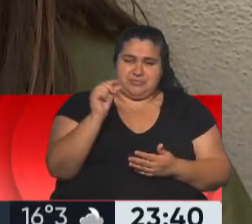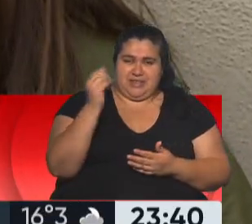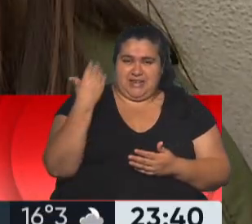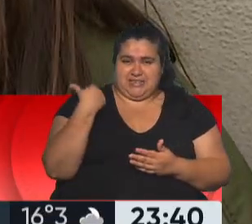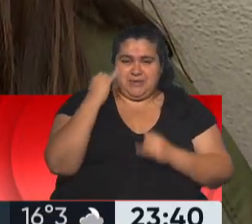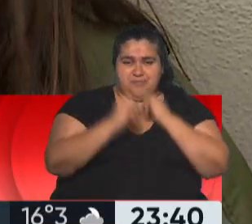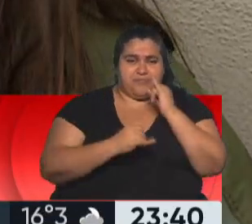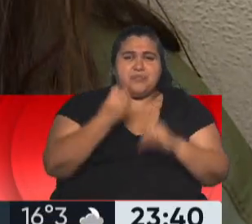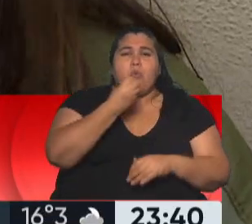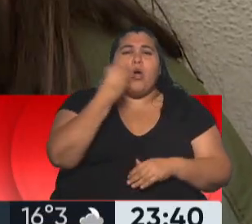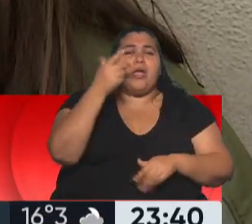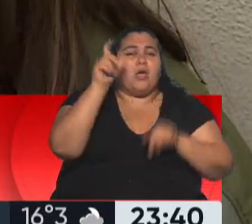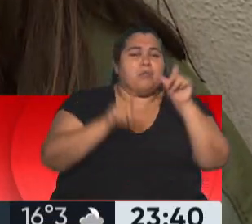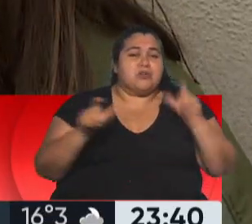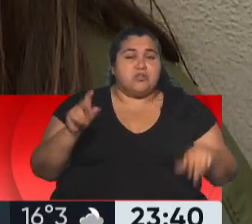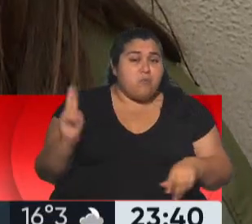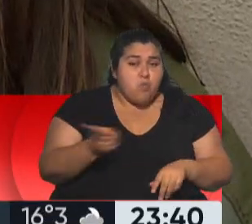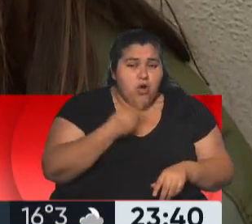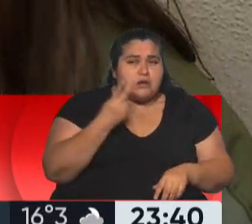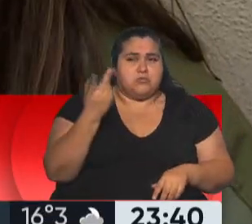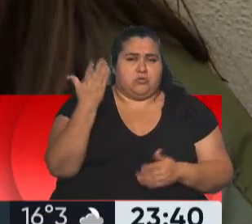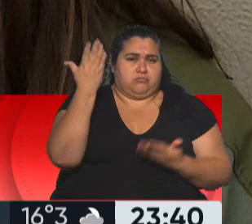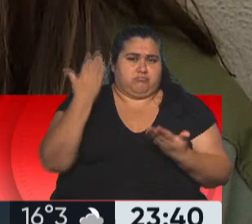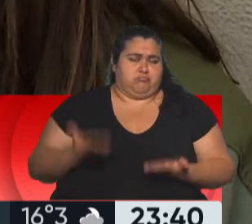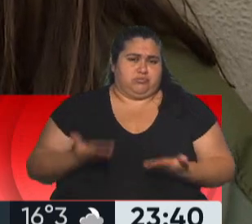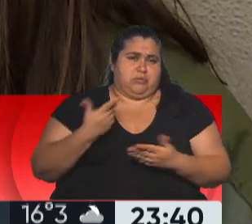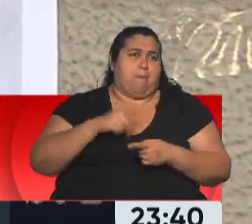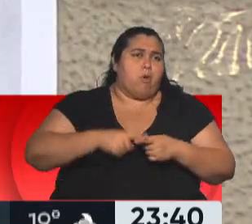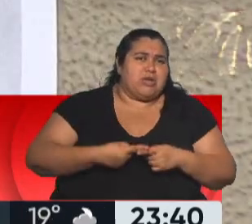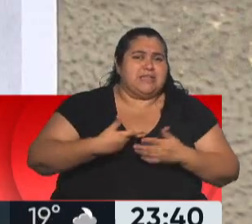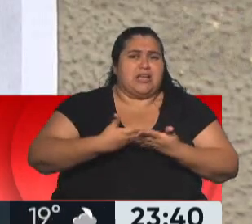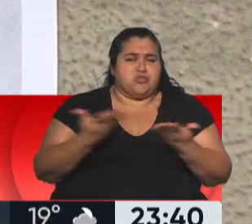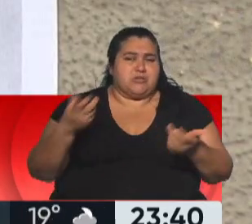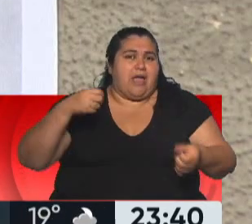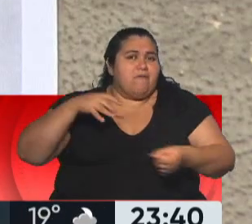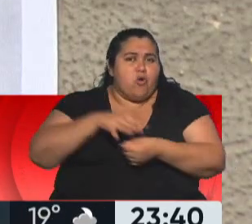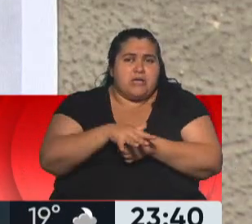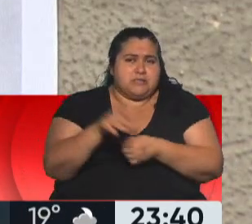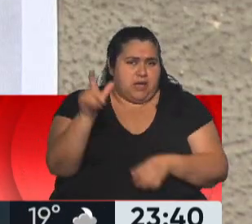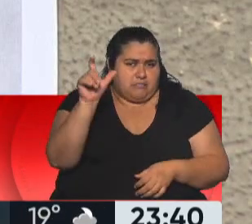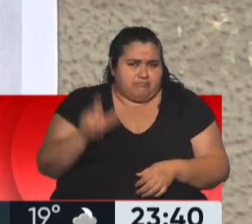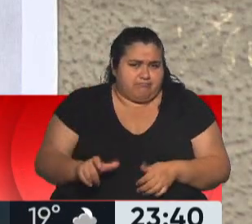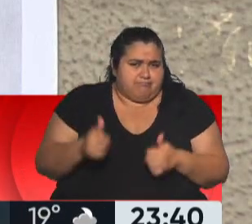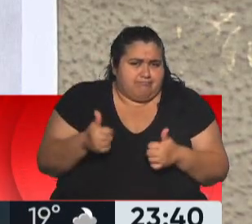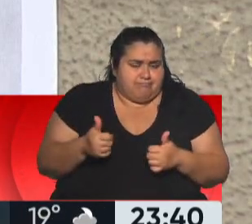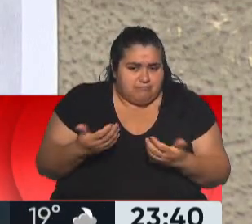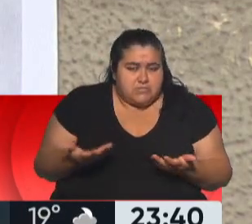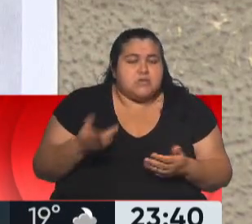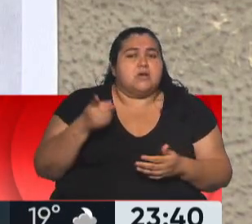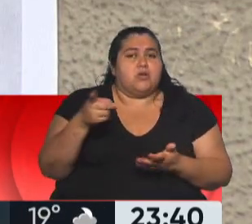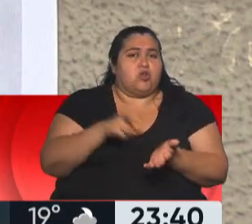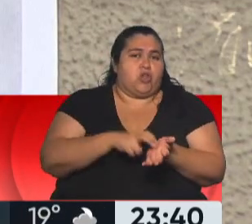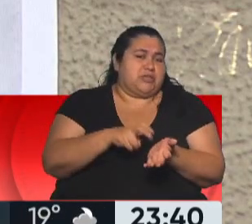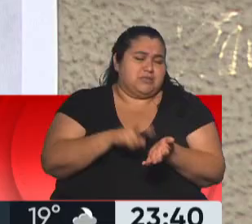creo que cualquier persona que muera, que fuera tan influyente políticamente y socialmente dentro del mundo, es una